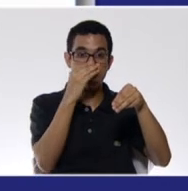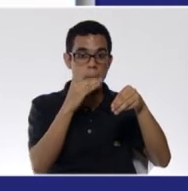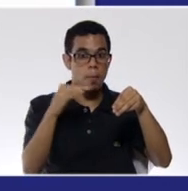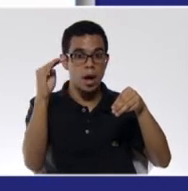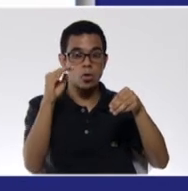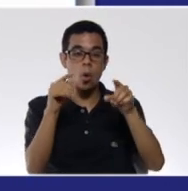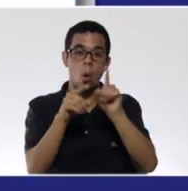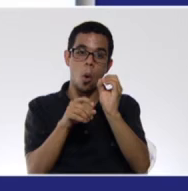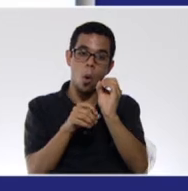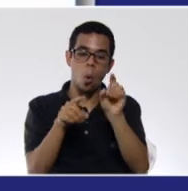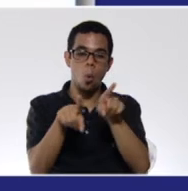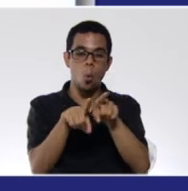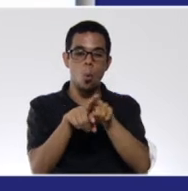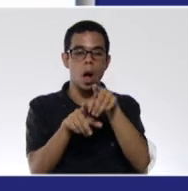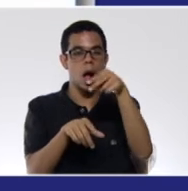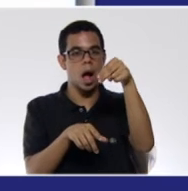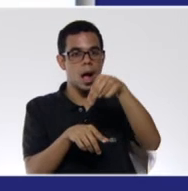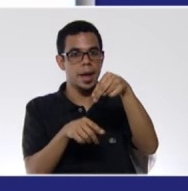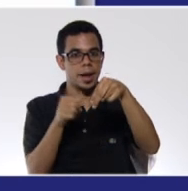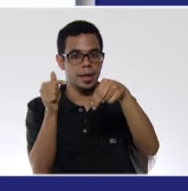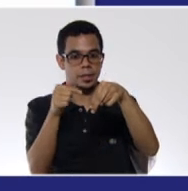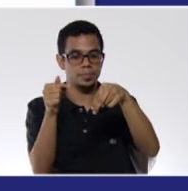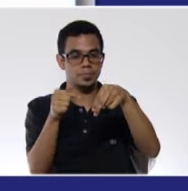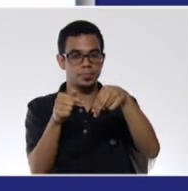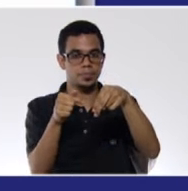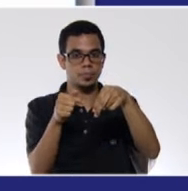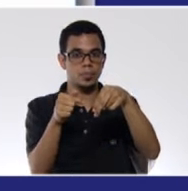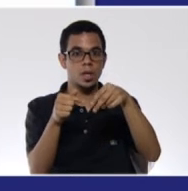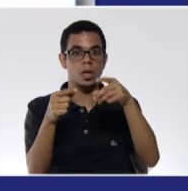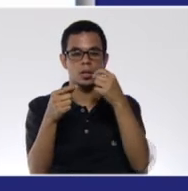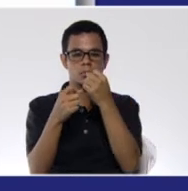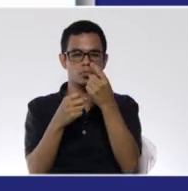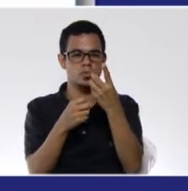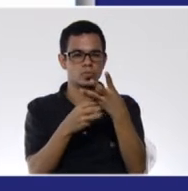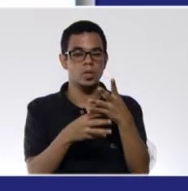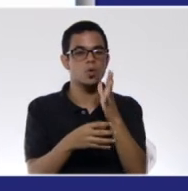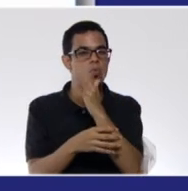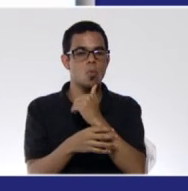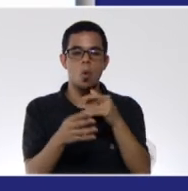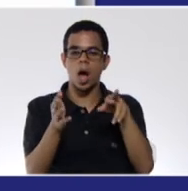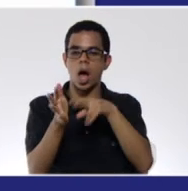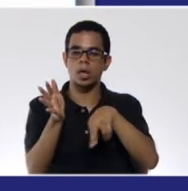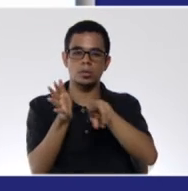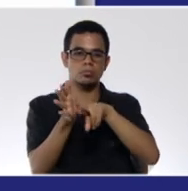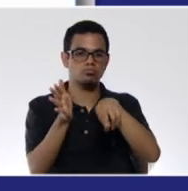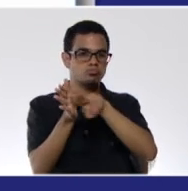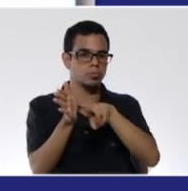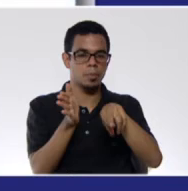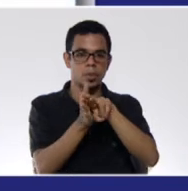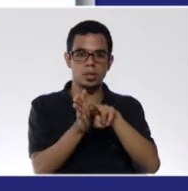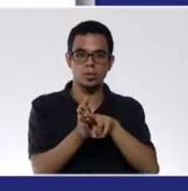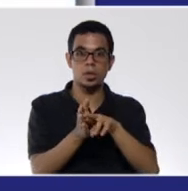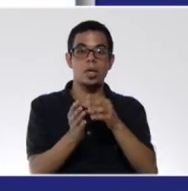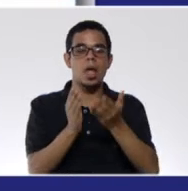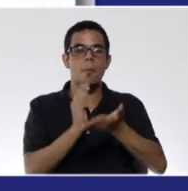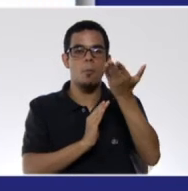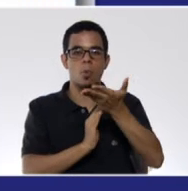que n, de forma que los elementos no se repiten y es importante el